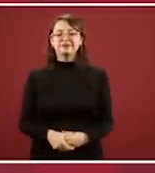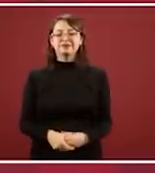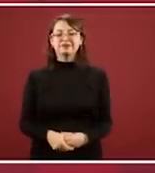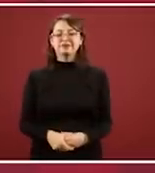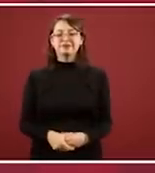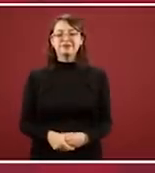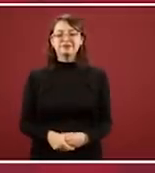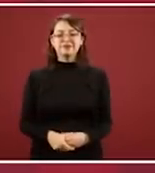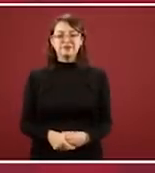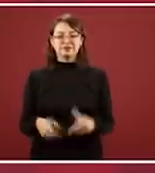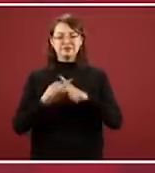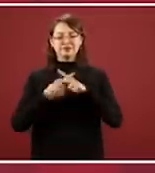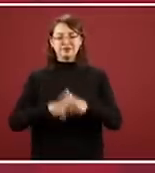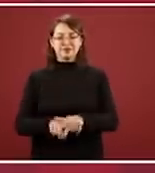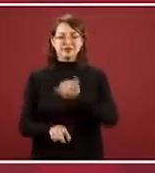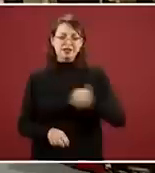Vamos por la izquierda.